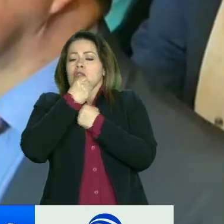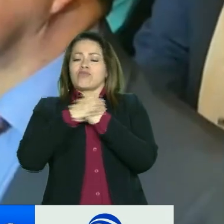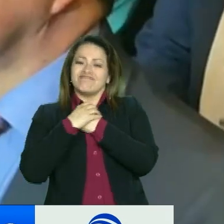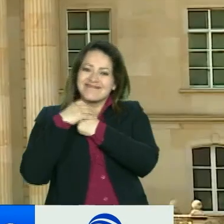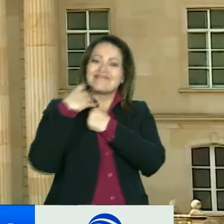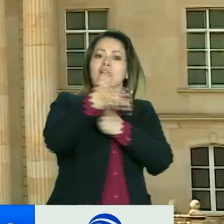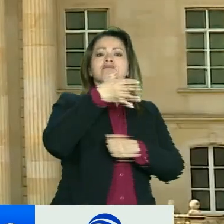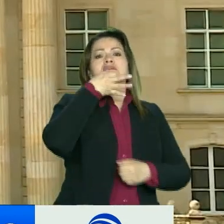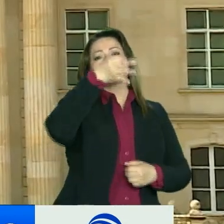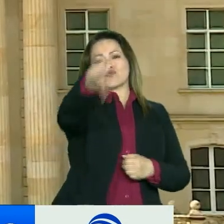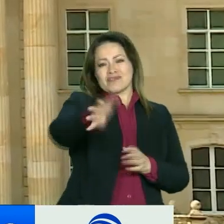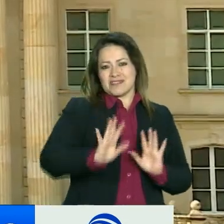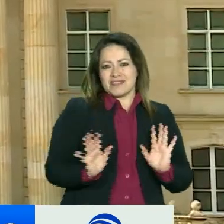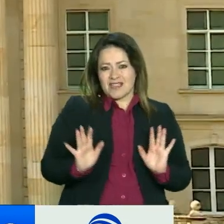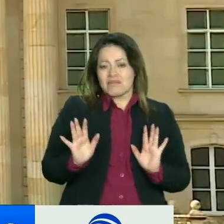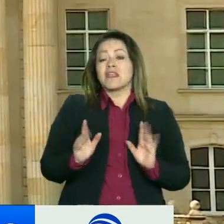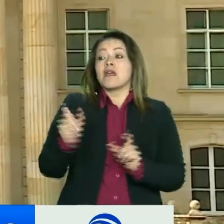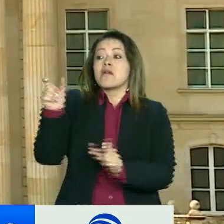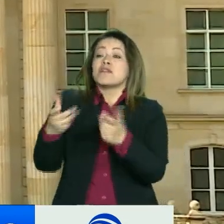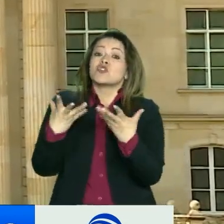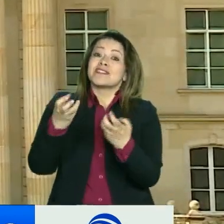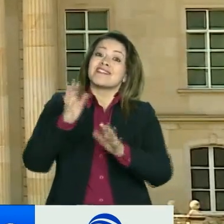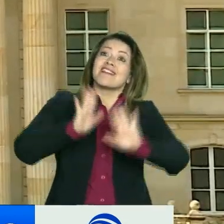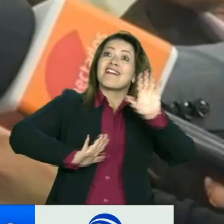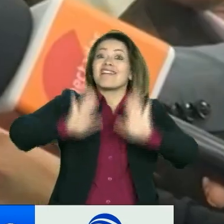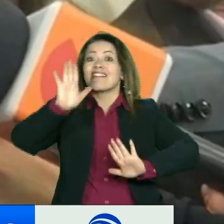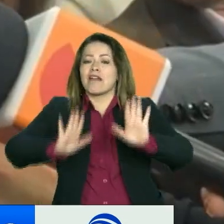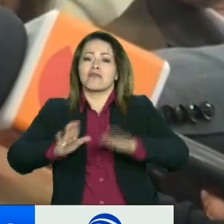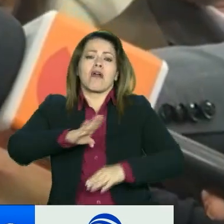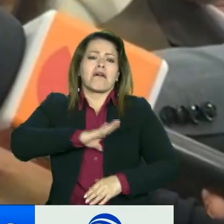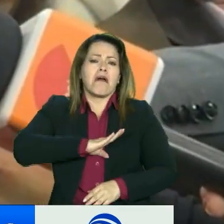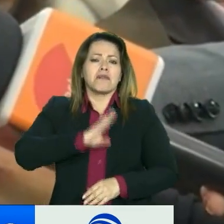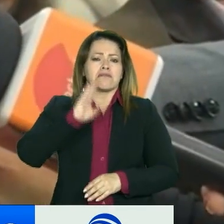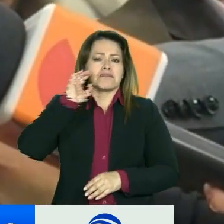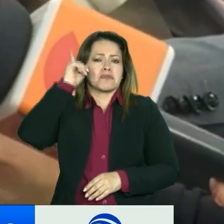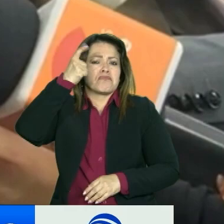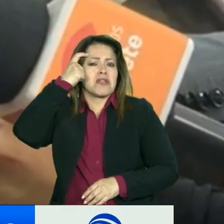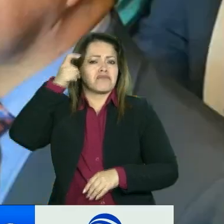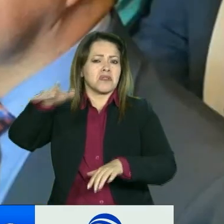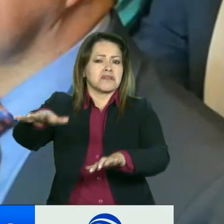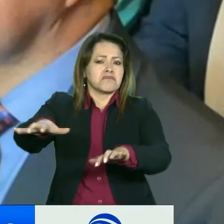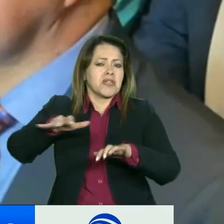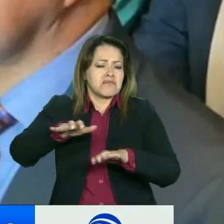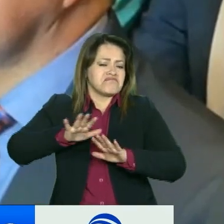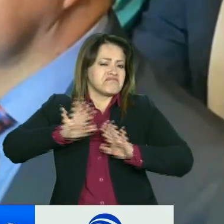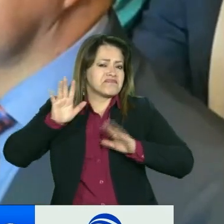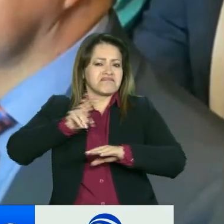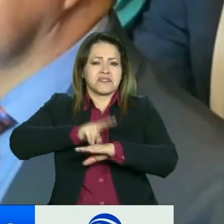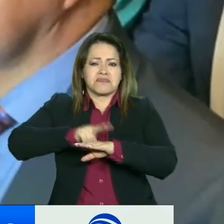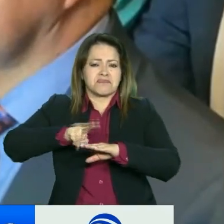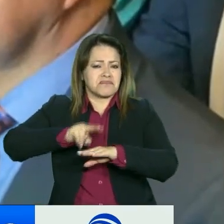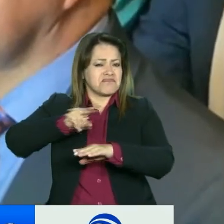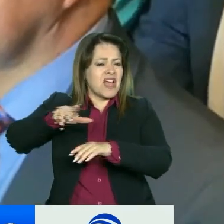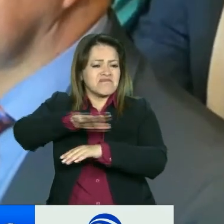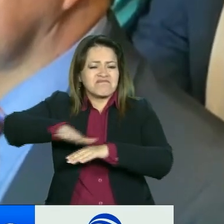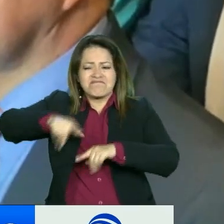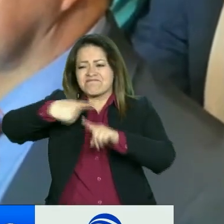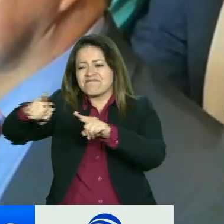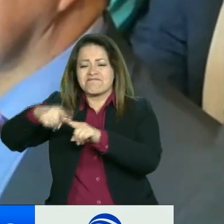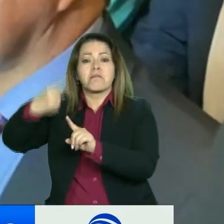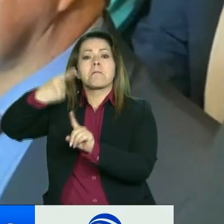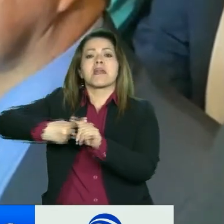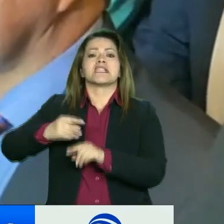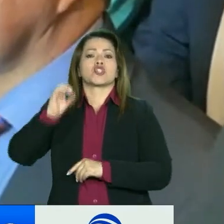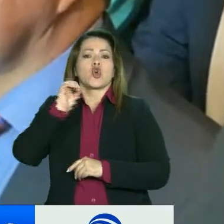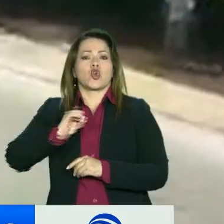contra sus candidatos, quienes aspiran a los diferentes cargos públicos de elección que se va a realizar, recordemos, a finales del mes de octubre. Pues hoy el